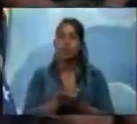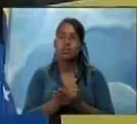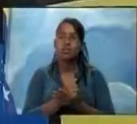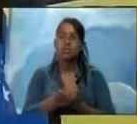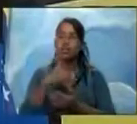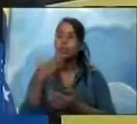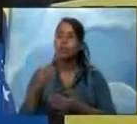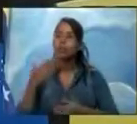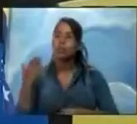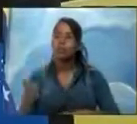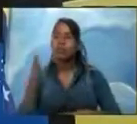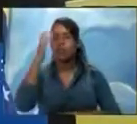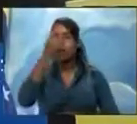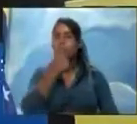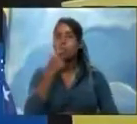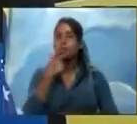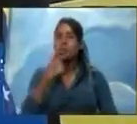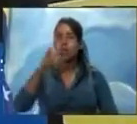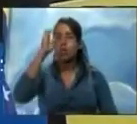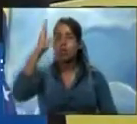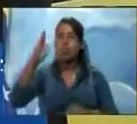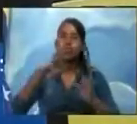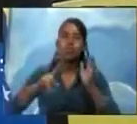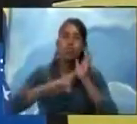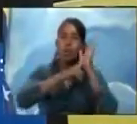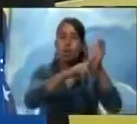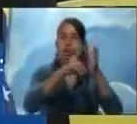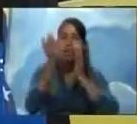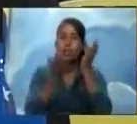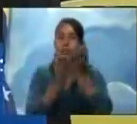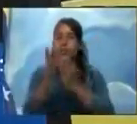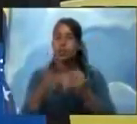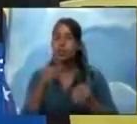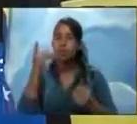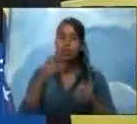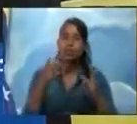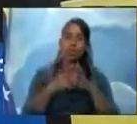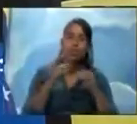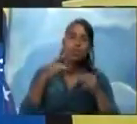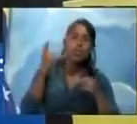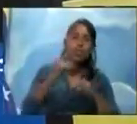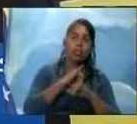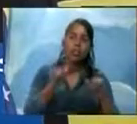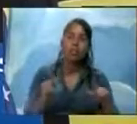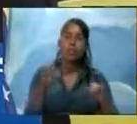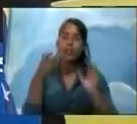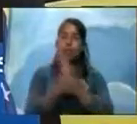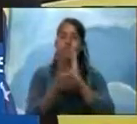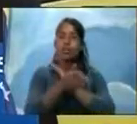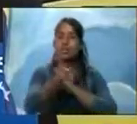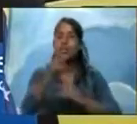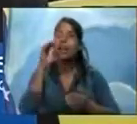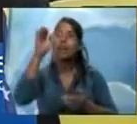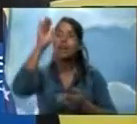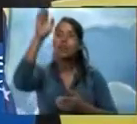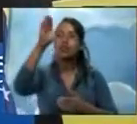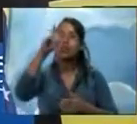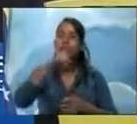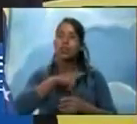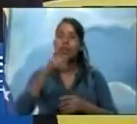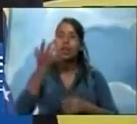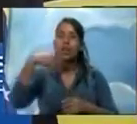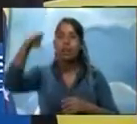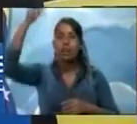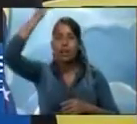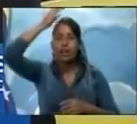Qué interesante, qué hermoso, como Dios le muestra a su siervo Daniel lo que había de acontecer en el futuro, los futuros